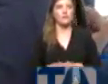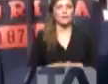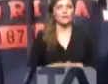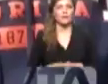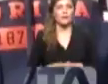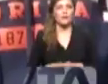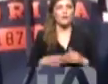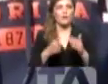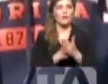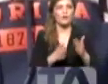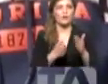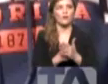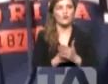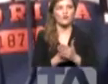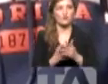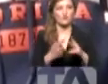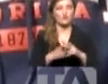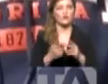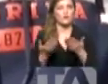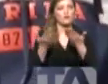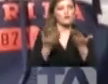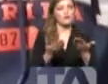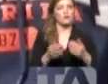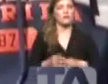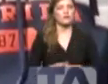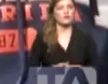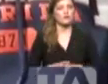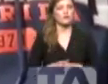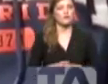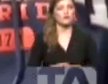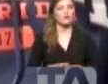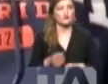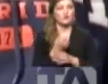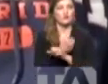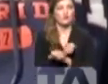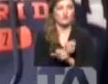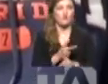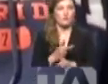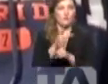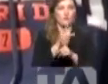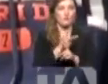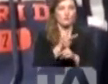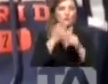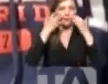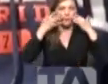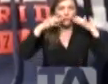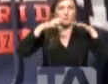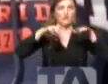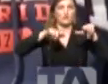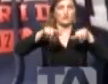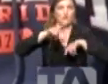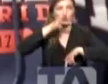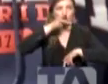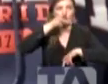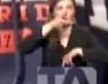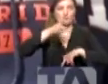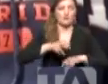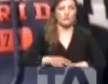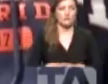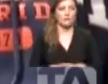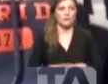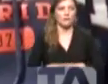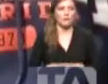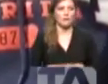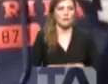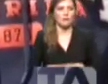La lucha que nosotros estamos emprendiendo es una defensa de la conservación del mirador como espacio público, precisamente